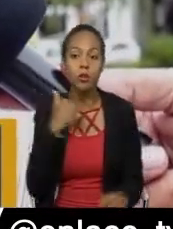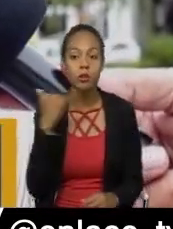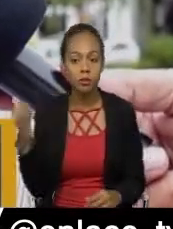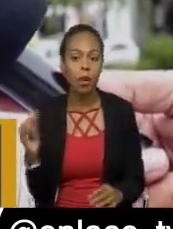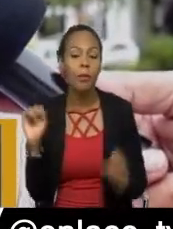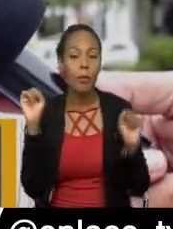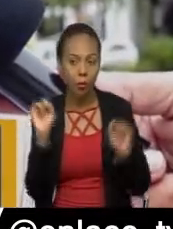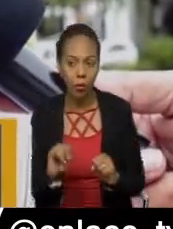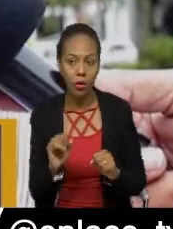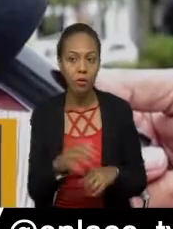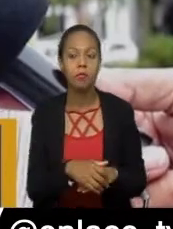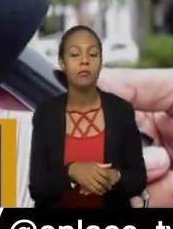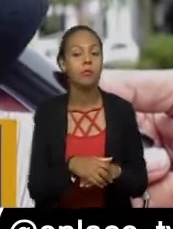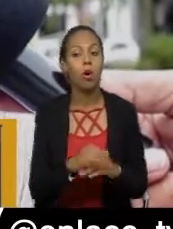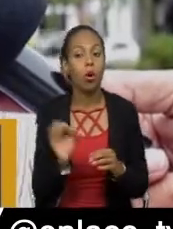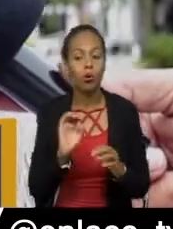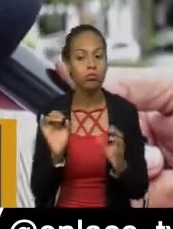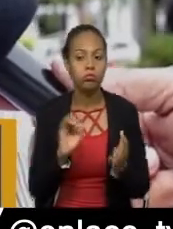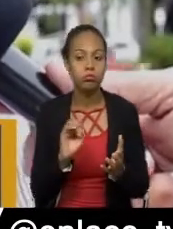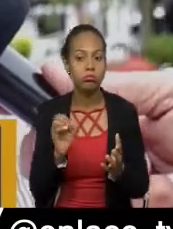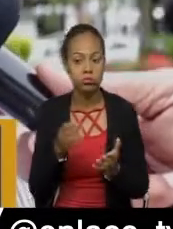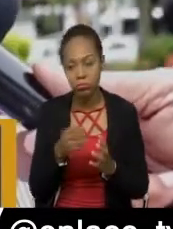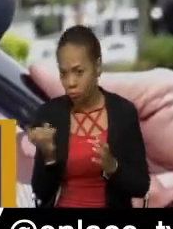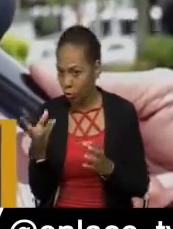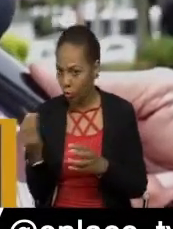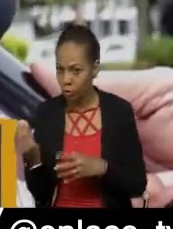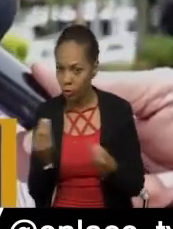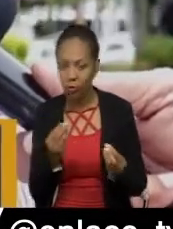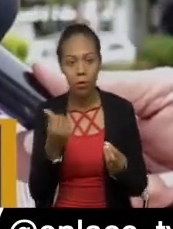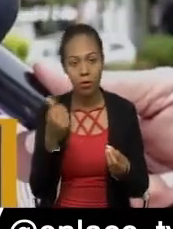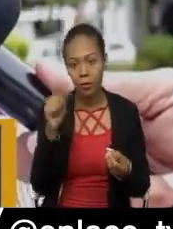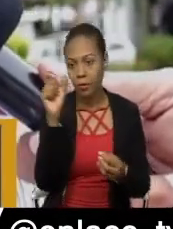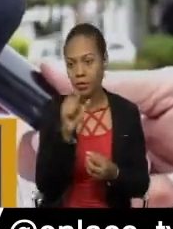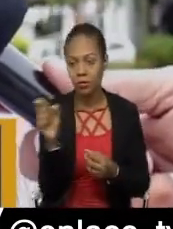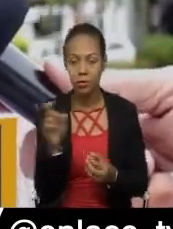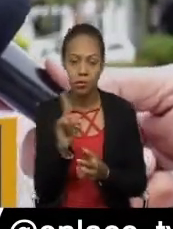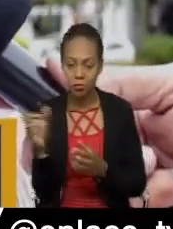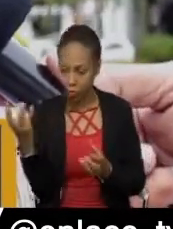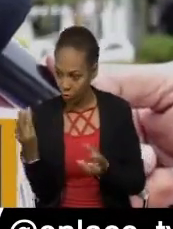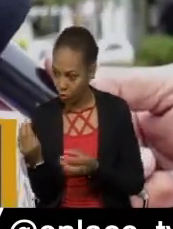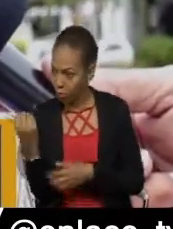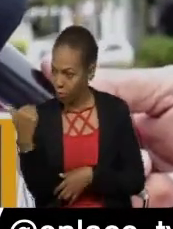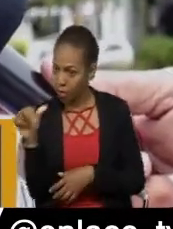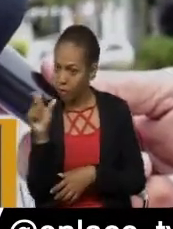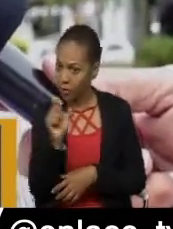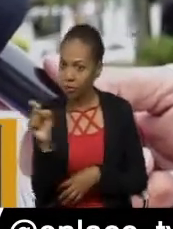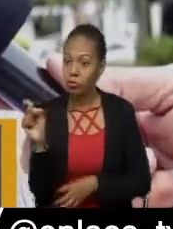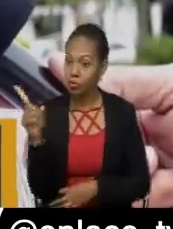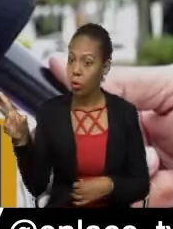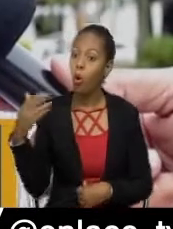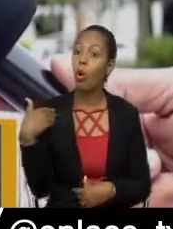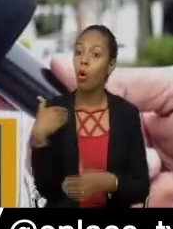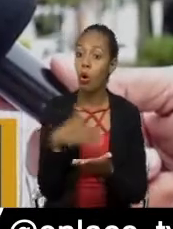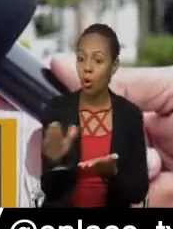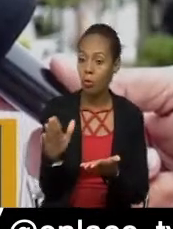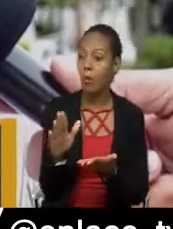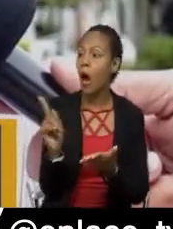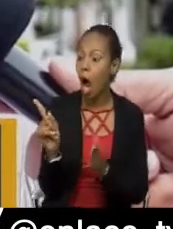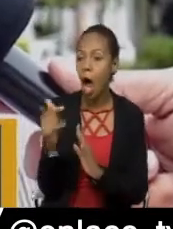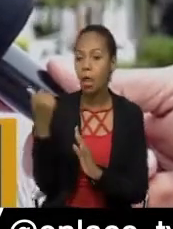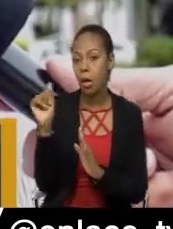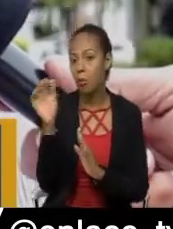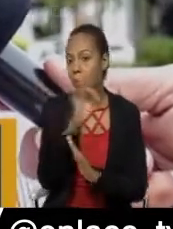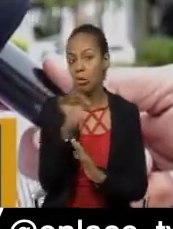316-246-0305 o escribir a los grupos de más de 10 personas, decirles que por la compra de esas boletas tiene un descuento del